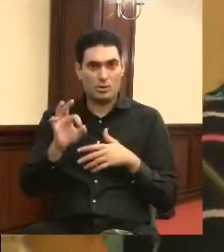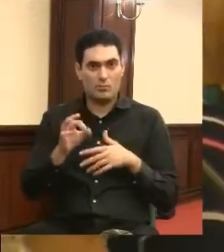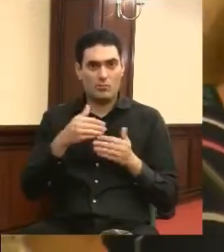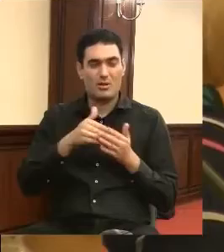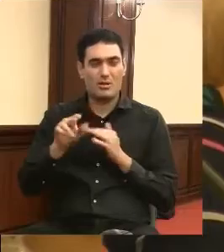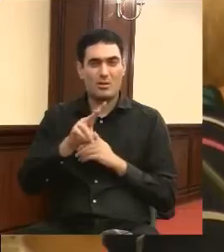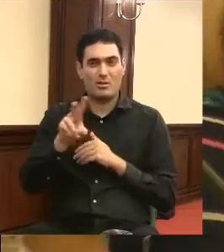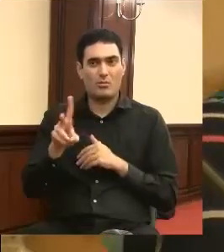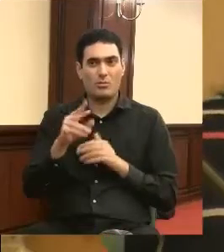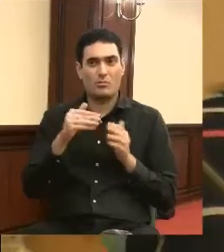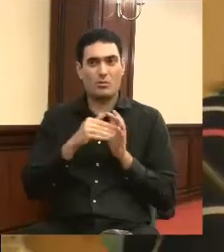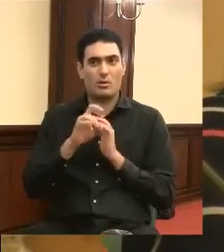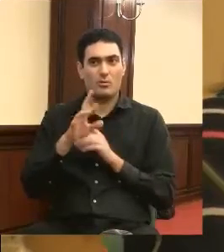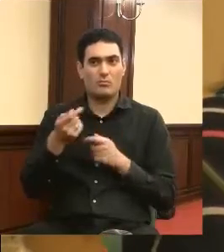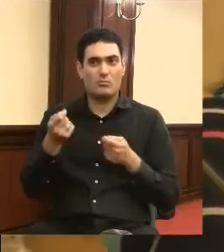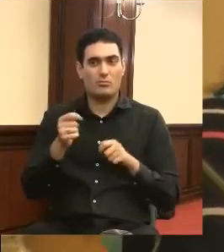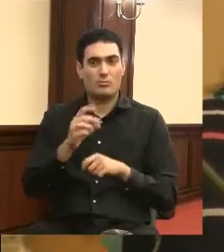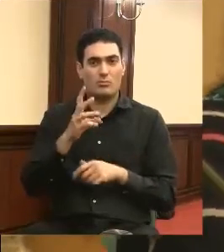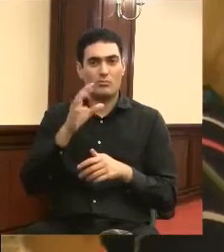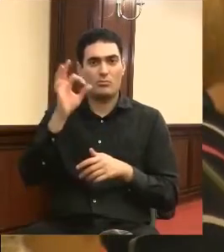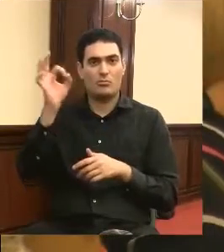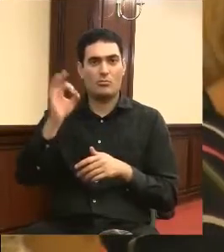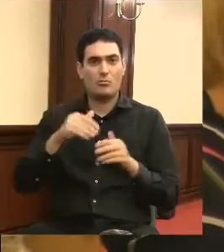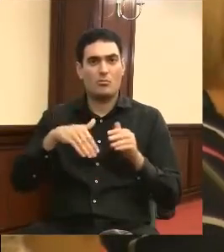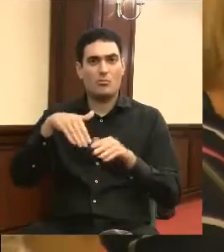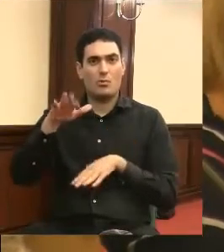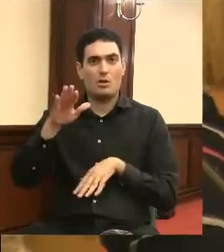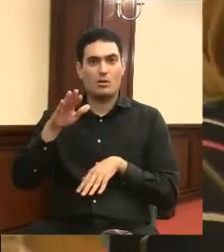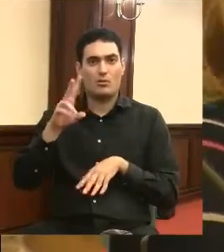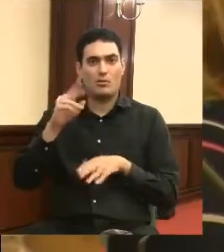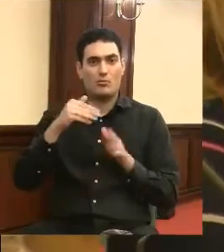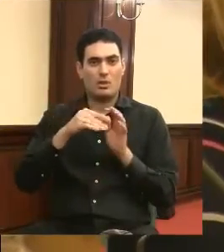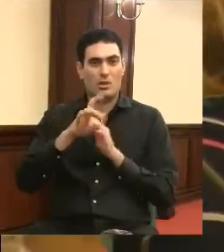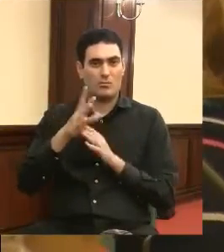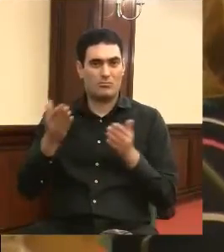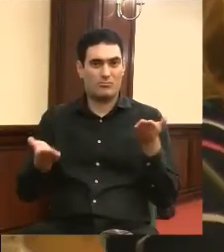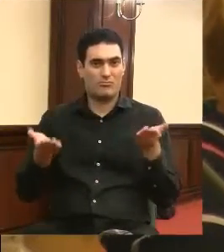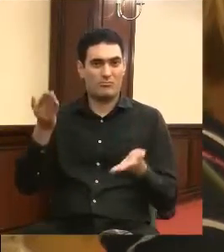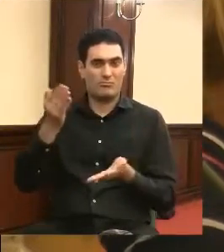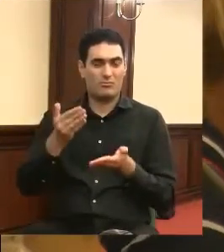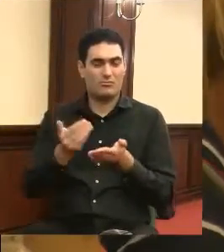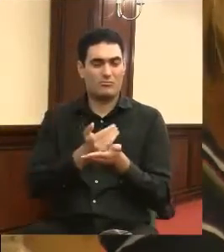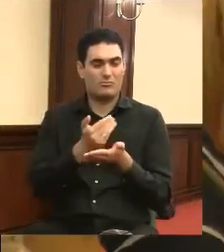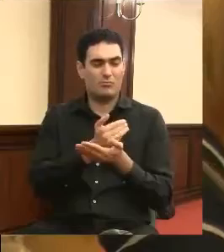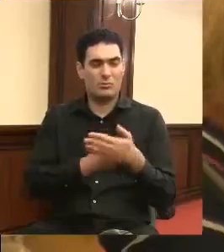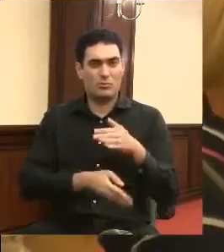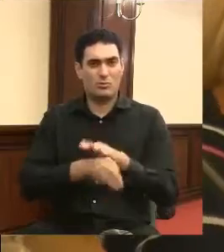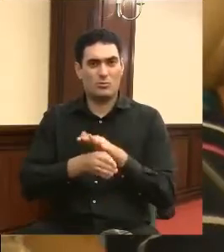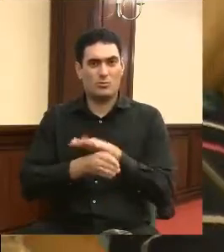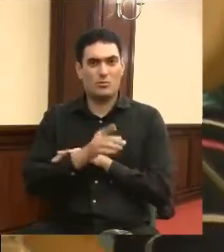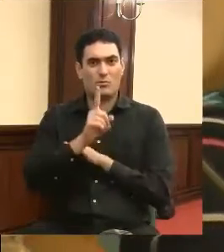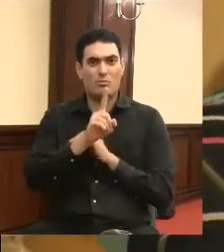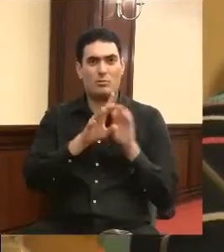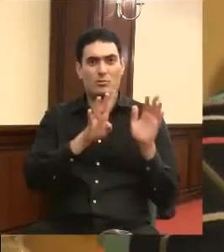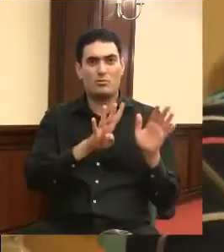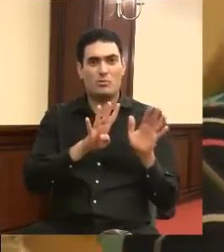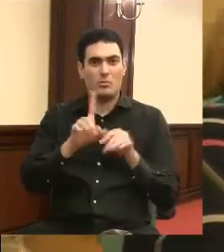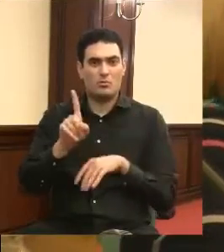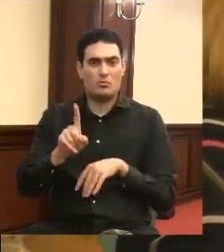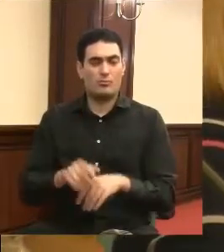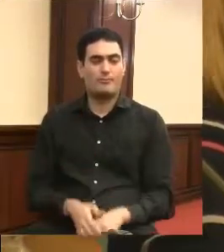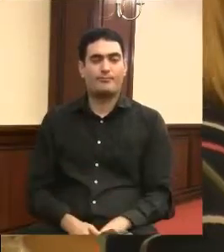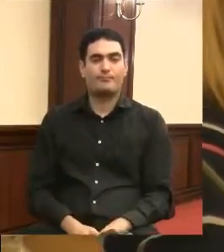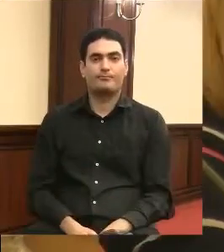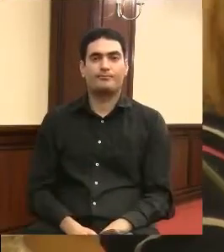compañía. 830 millones de euros en el cierre definitivo de 2015, un 3% más respecto a 2014